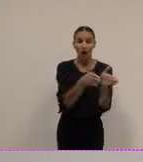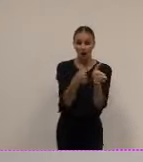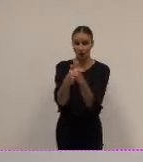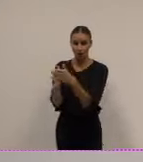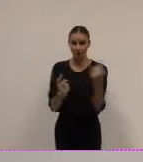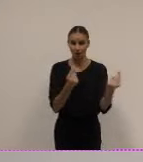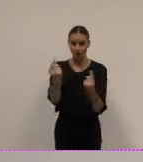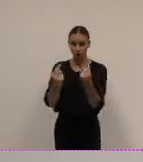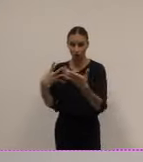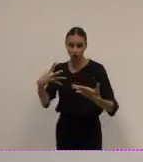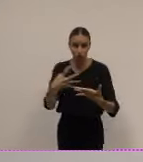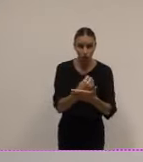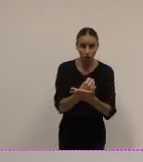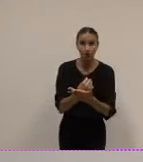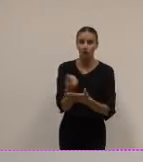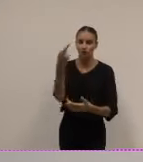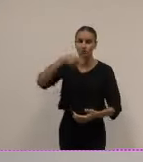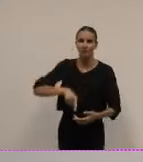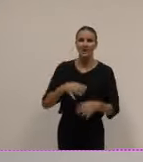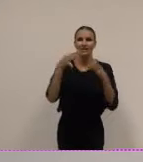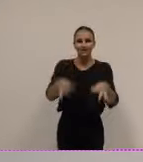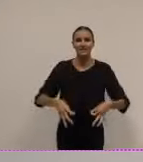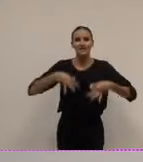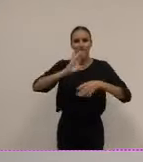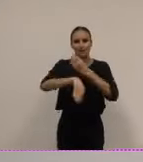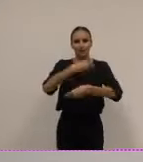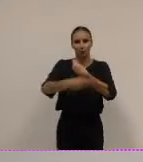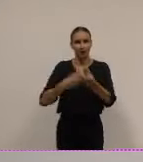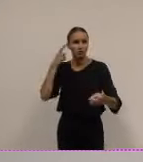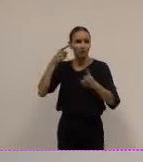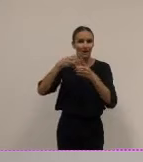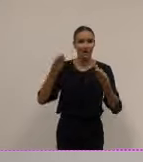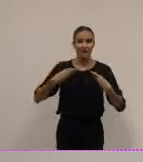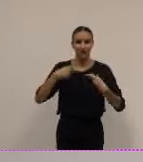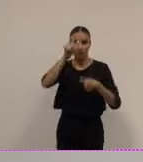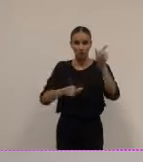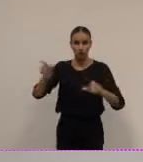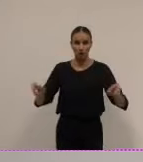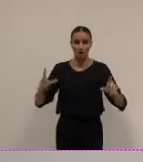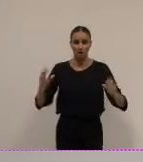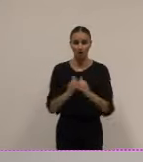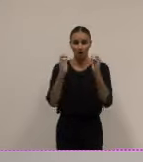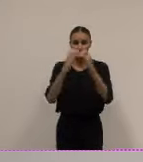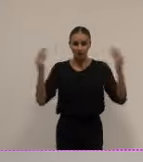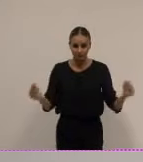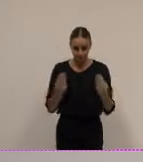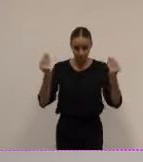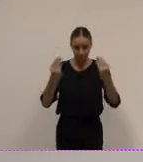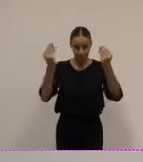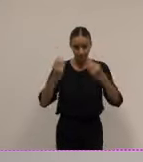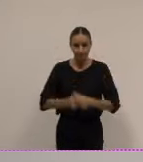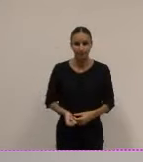que siempre lo hemos hecho para mejorar de manera efectiva la vida de los palmeros. Ser presidente de este